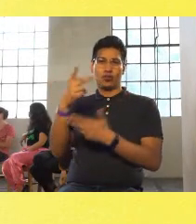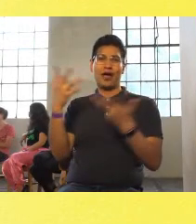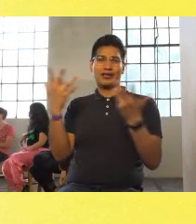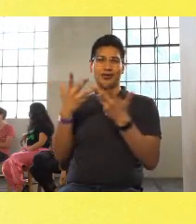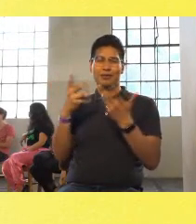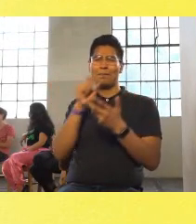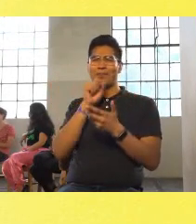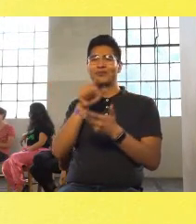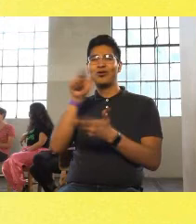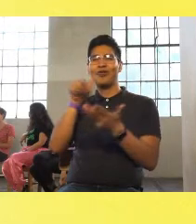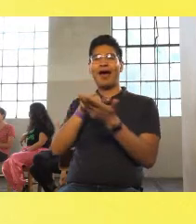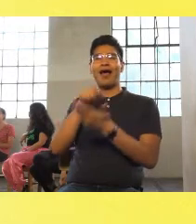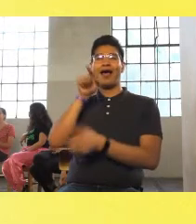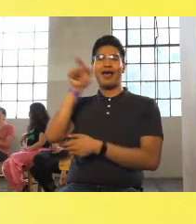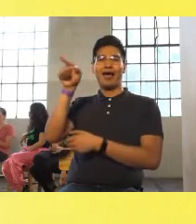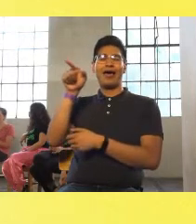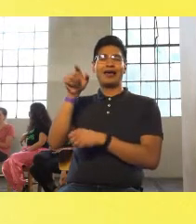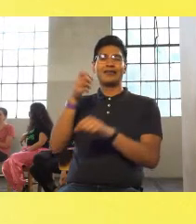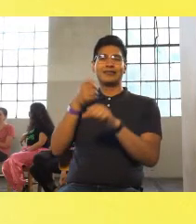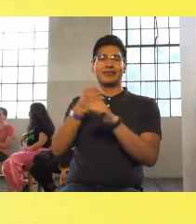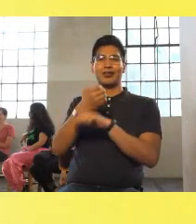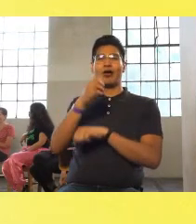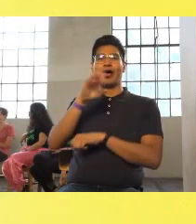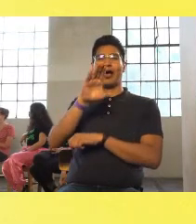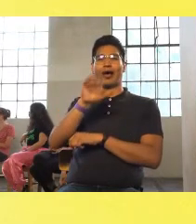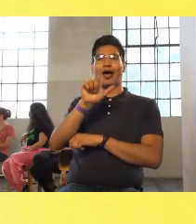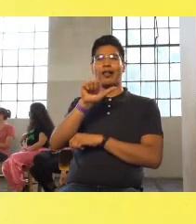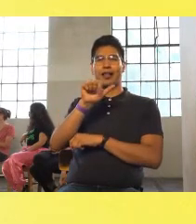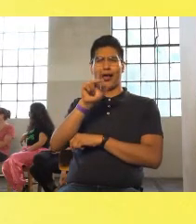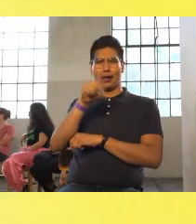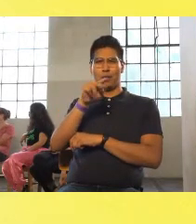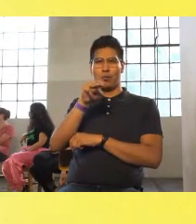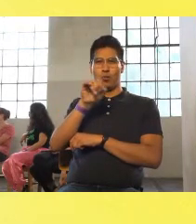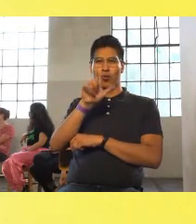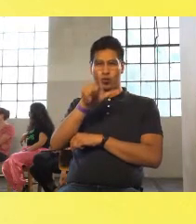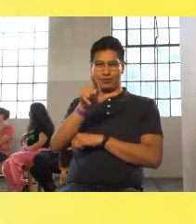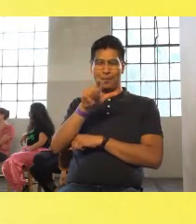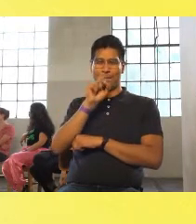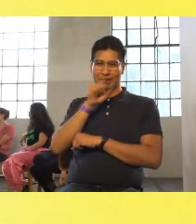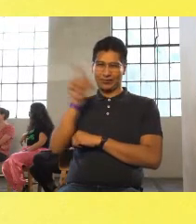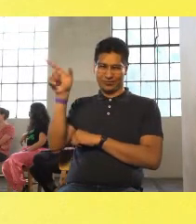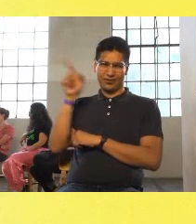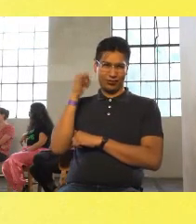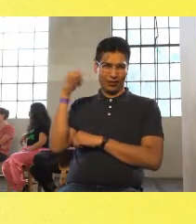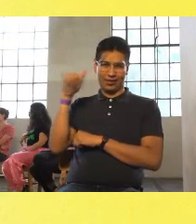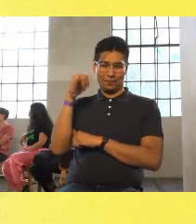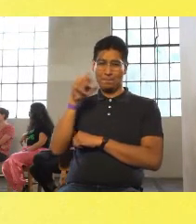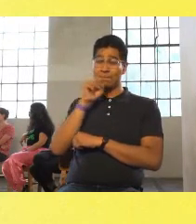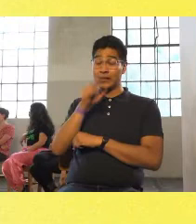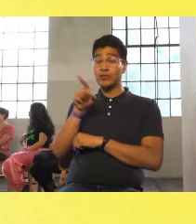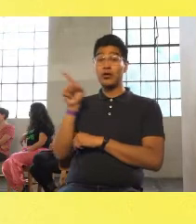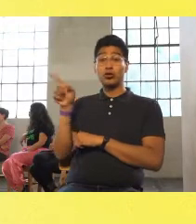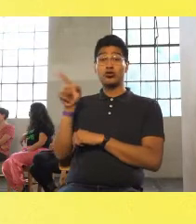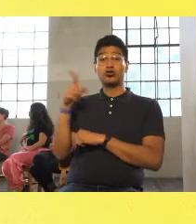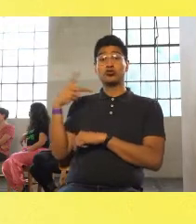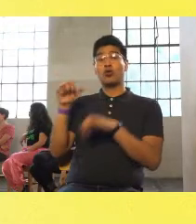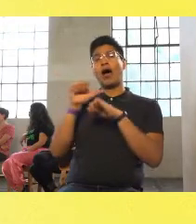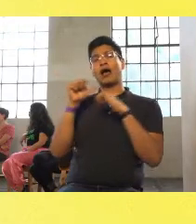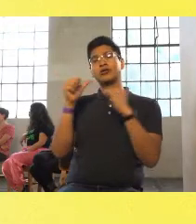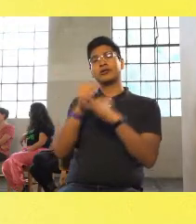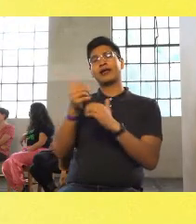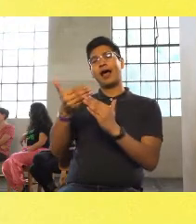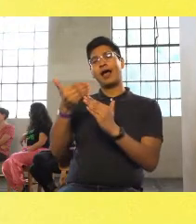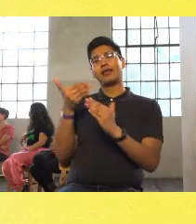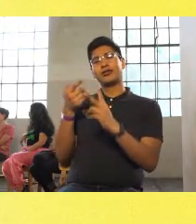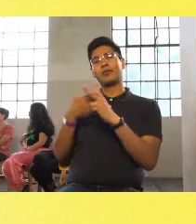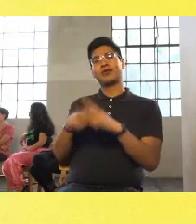en Calakmul, ahorita te lo regreso. Y en Isla Urbana igual es una asociación civil que surge hace 12 años, pero